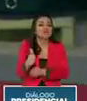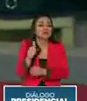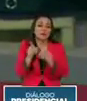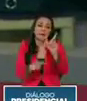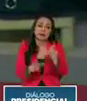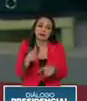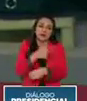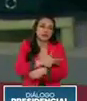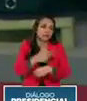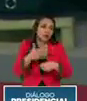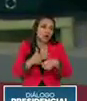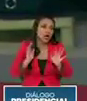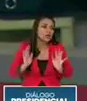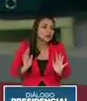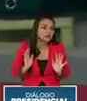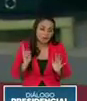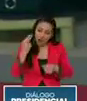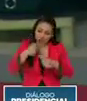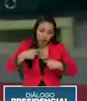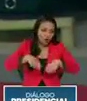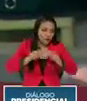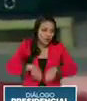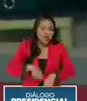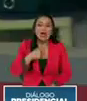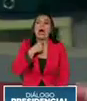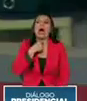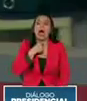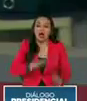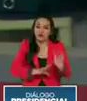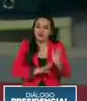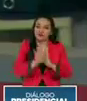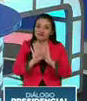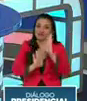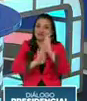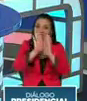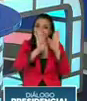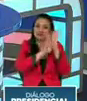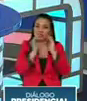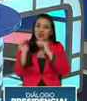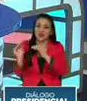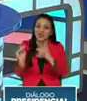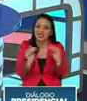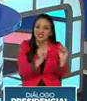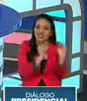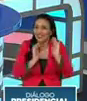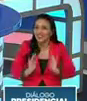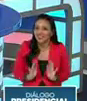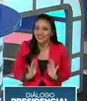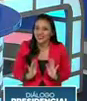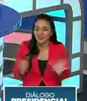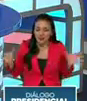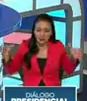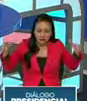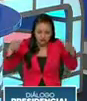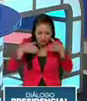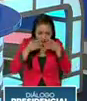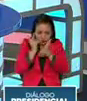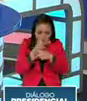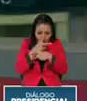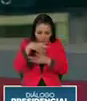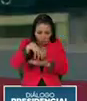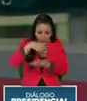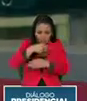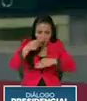dentro de esa provincia. Hay que conseguimos un crecimiento equitativo. Claro, no solo se concentra la productividad del crecimiento en provincias como